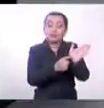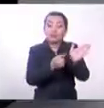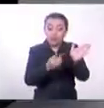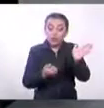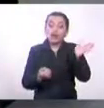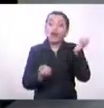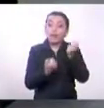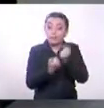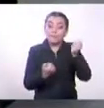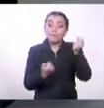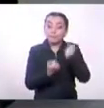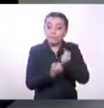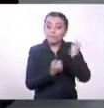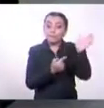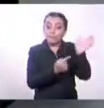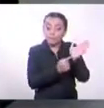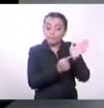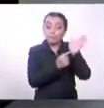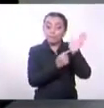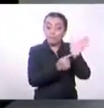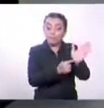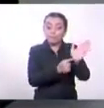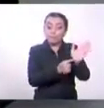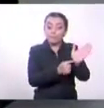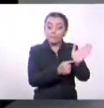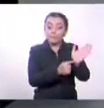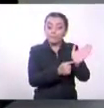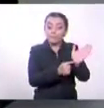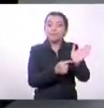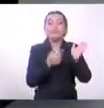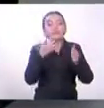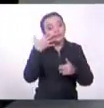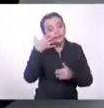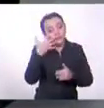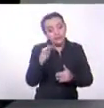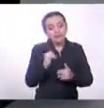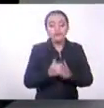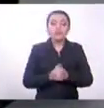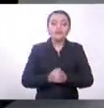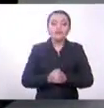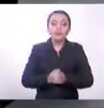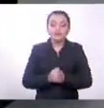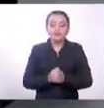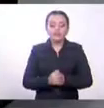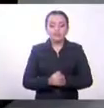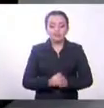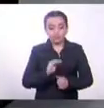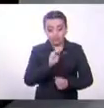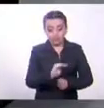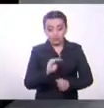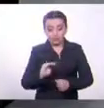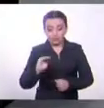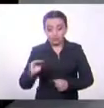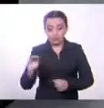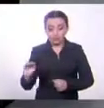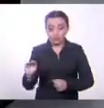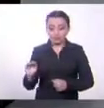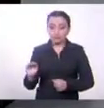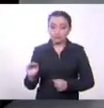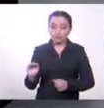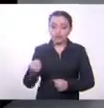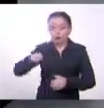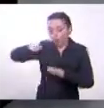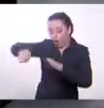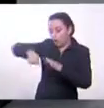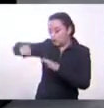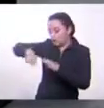ejemplo, en nuestra casa, estamos llenos de imágenes. Por ejemplo, en el caso cuando los niños y las niñas están cerca de la cocina, la mamá siempre